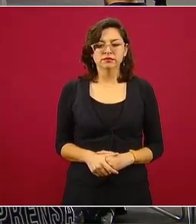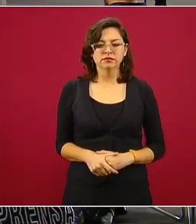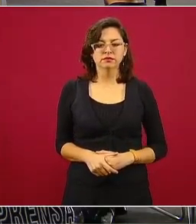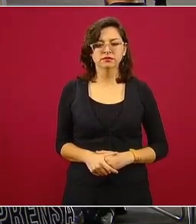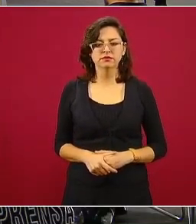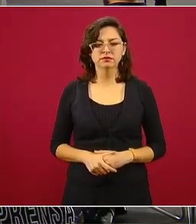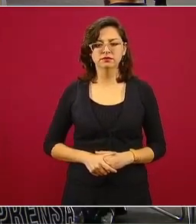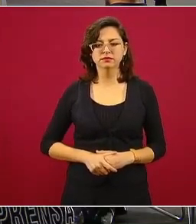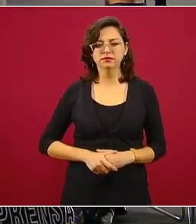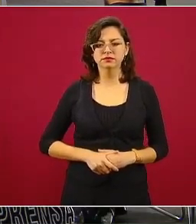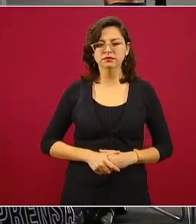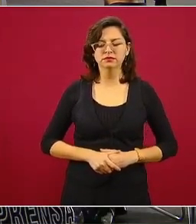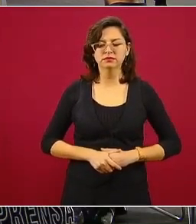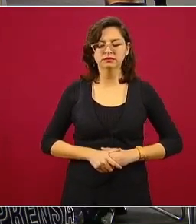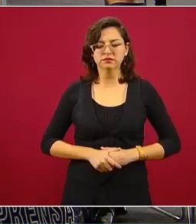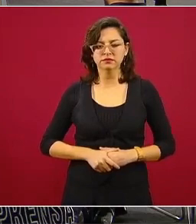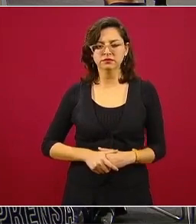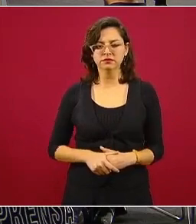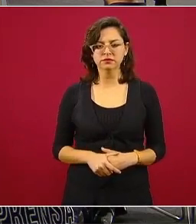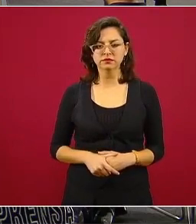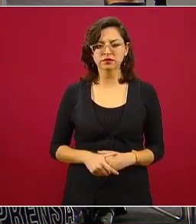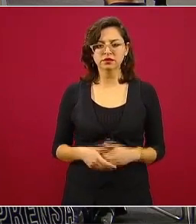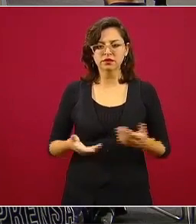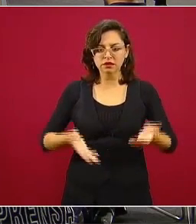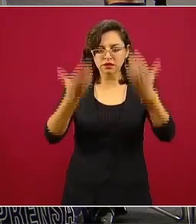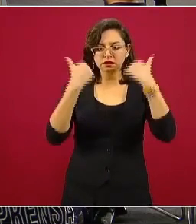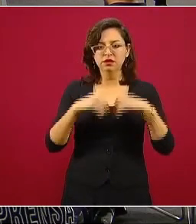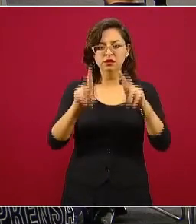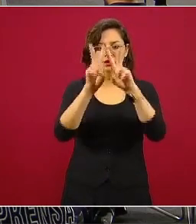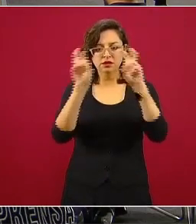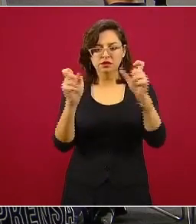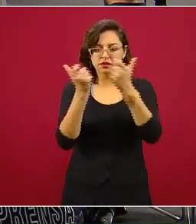Luego es el tema económico.